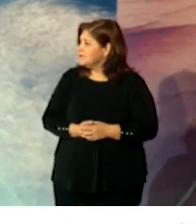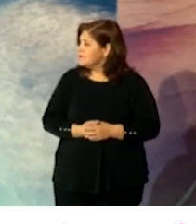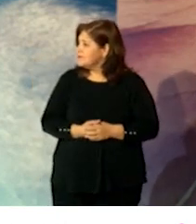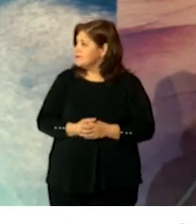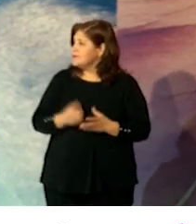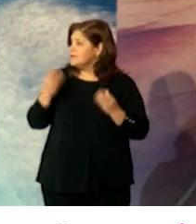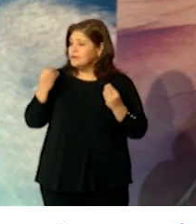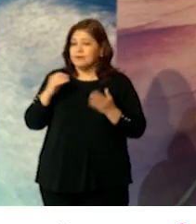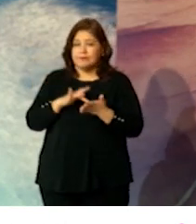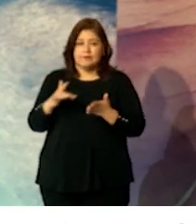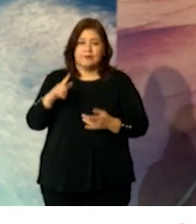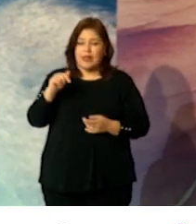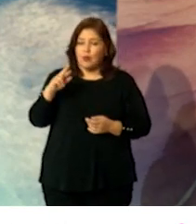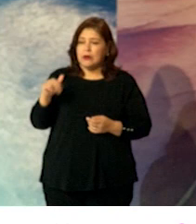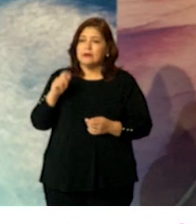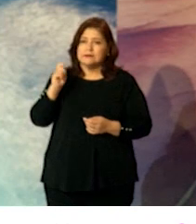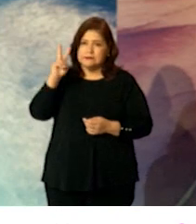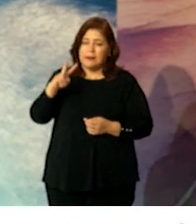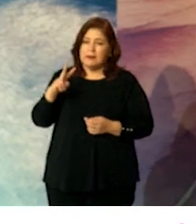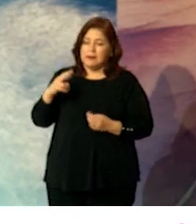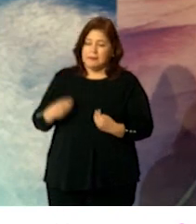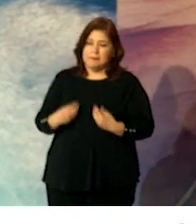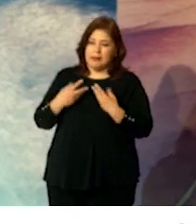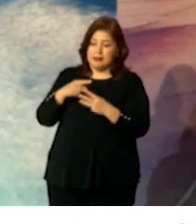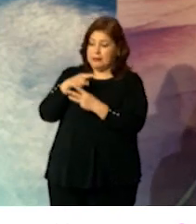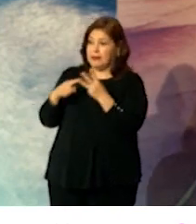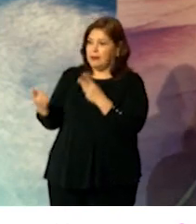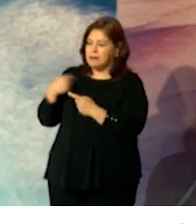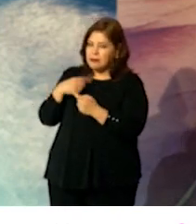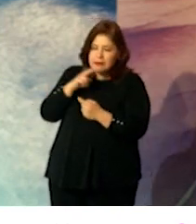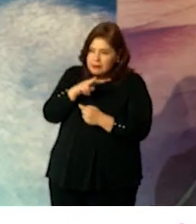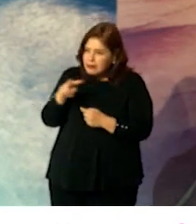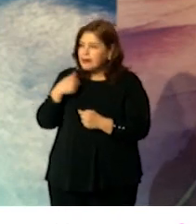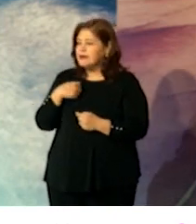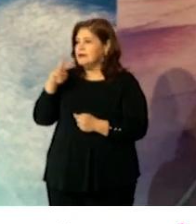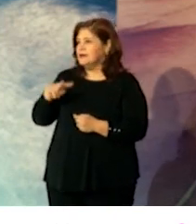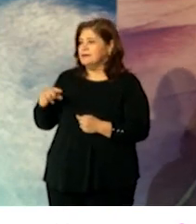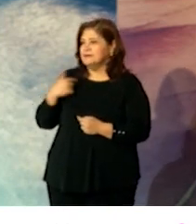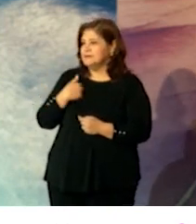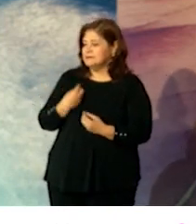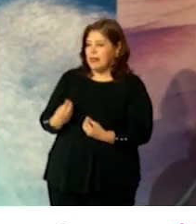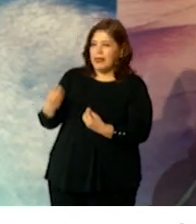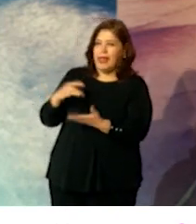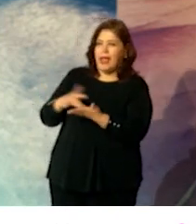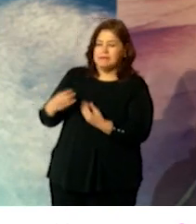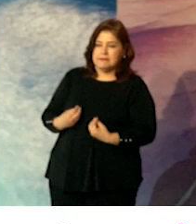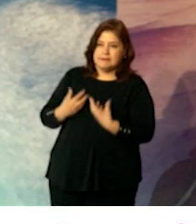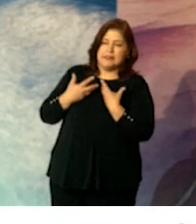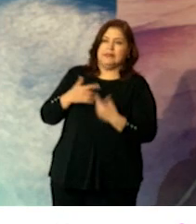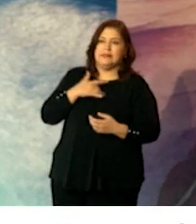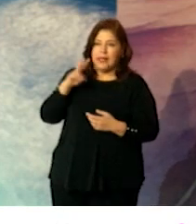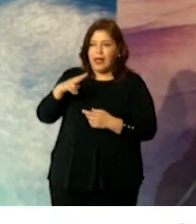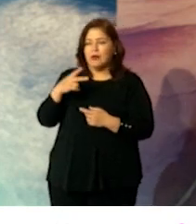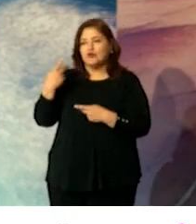Muchas gracias, Laura. A mí también me inspiras. Los tres me han inspirado muchísimo, pero tenía que decirlo. Muchas gracias por estos